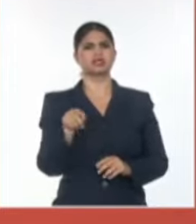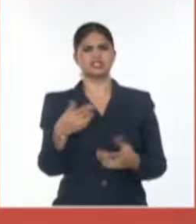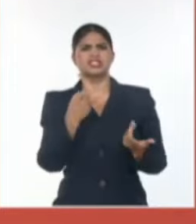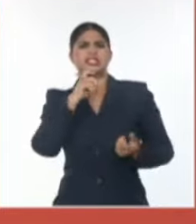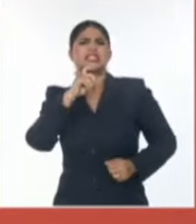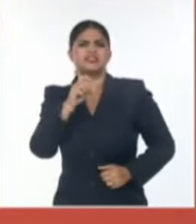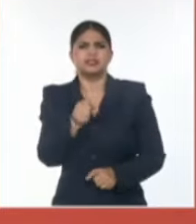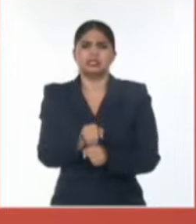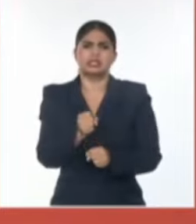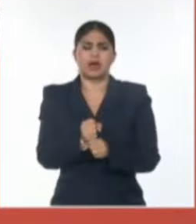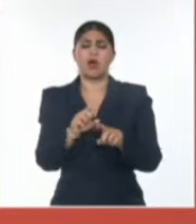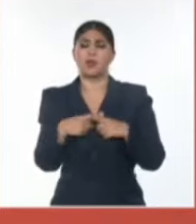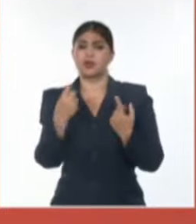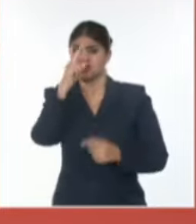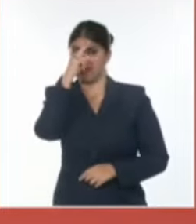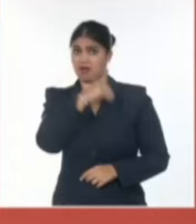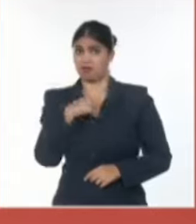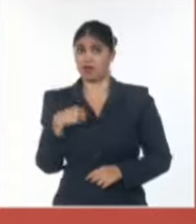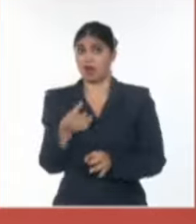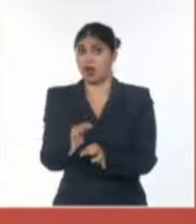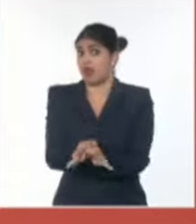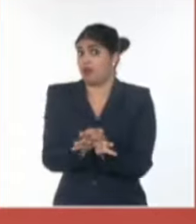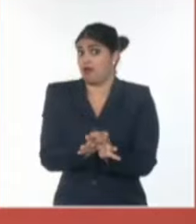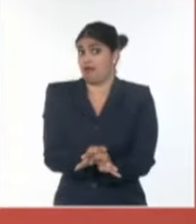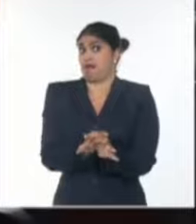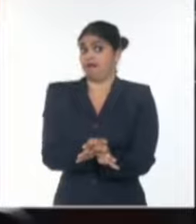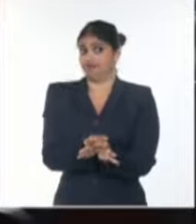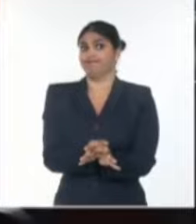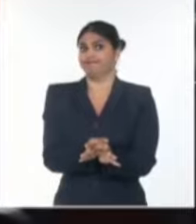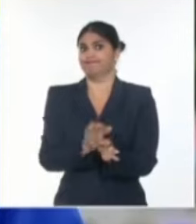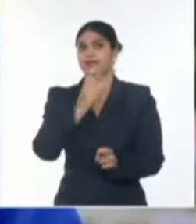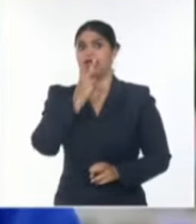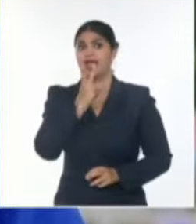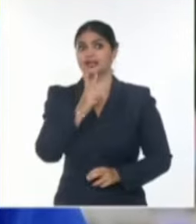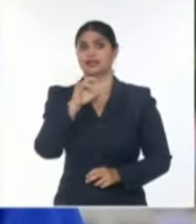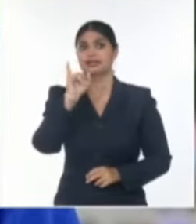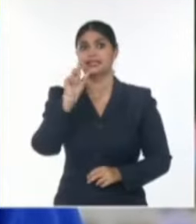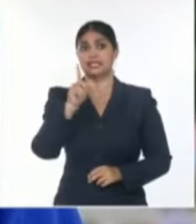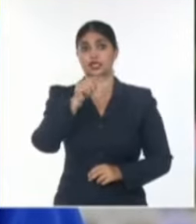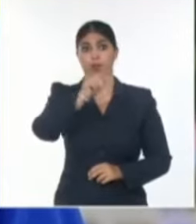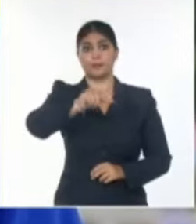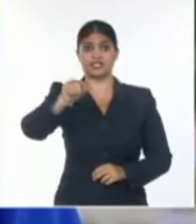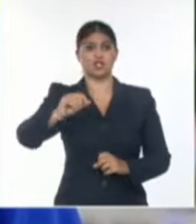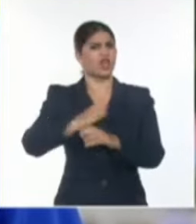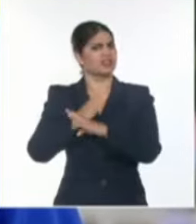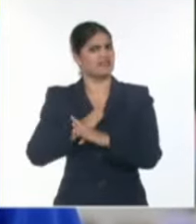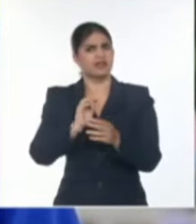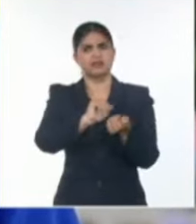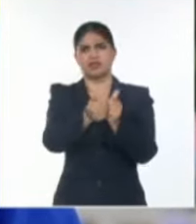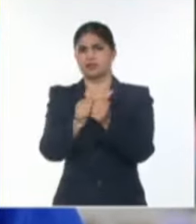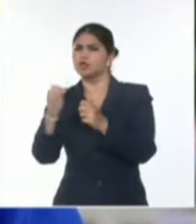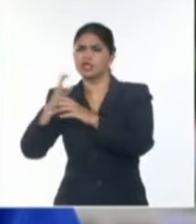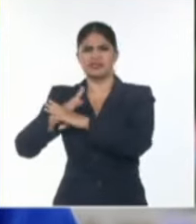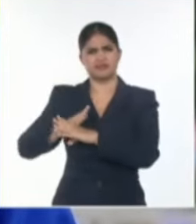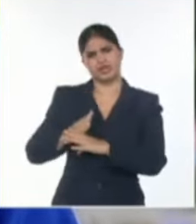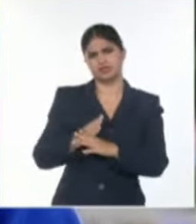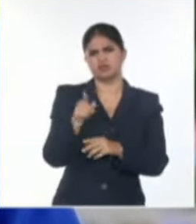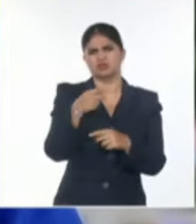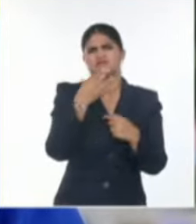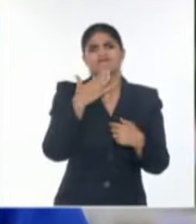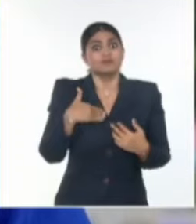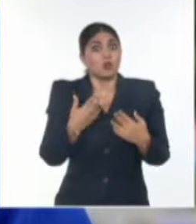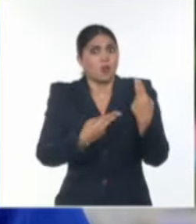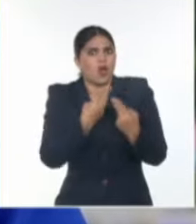poco personal médico poder atender a 61 atletas y en diferentes disciplinas deportivas? Es un reto y un desafío para nuestra delegación, pero